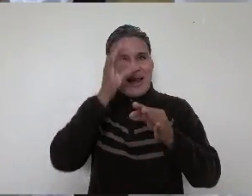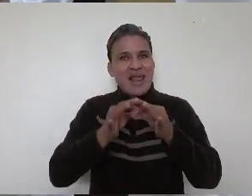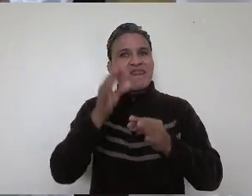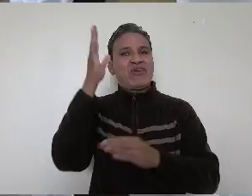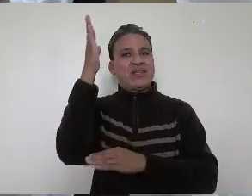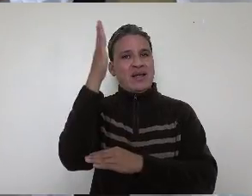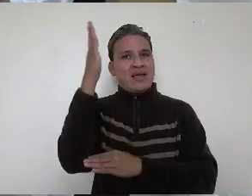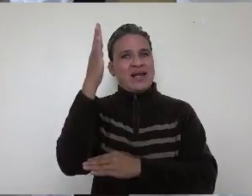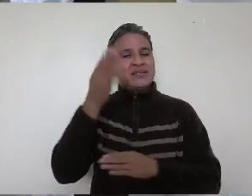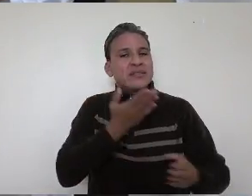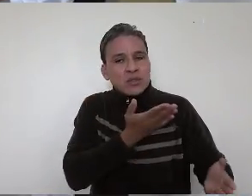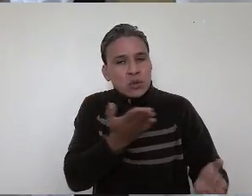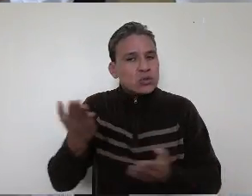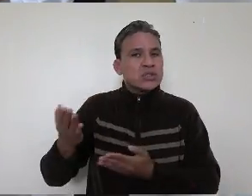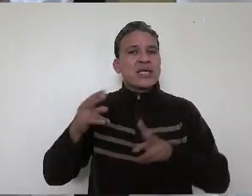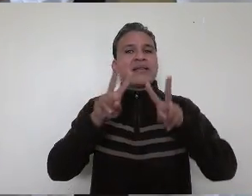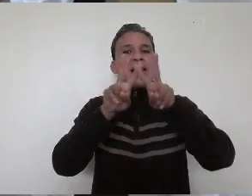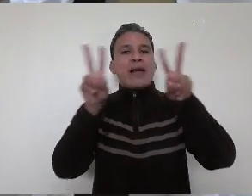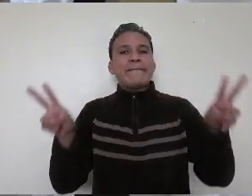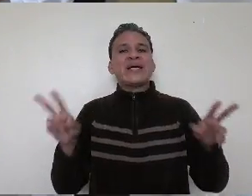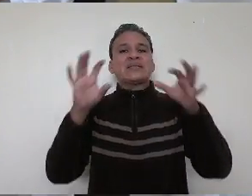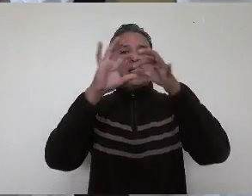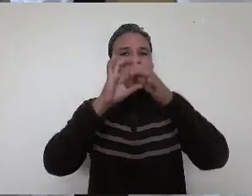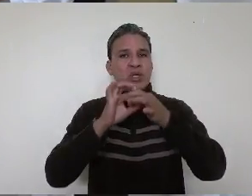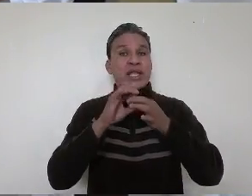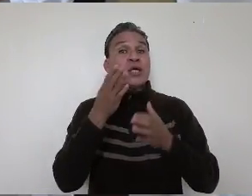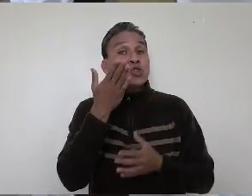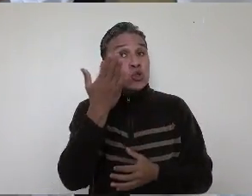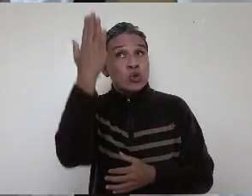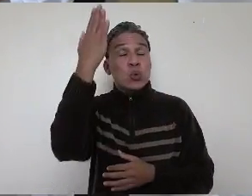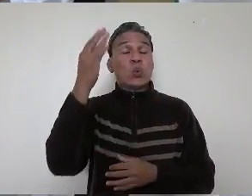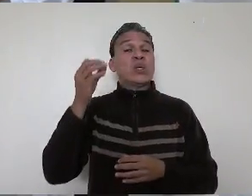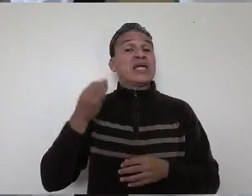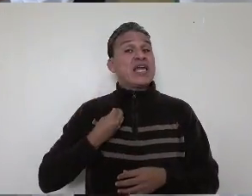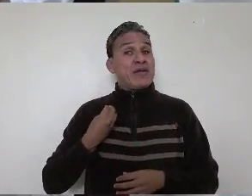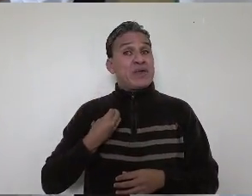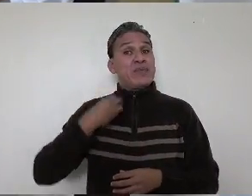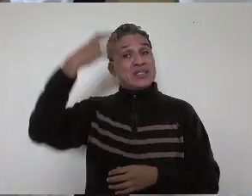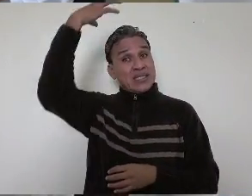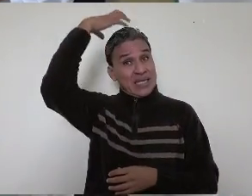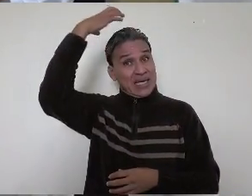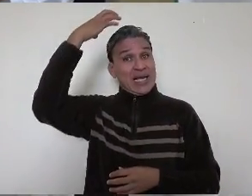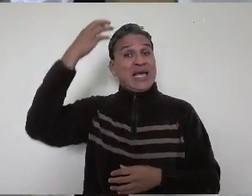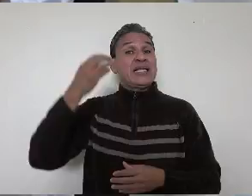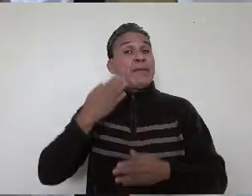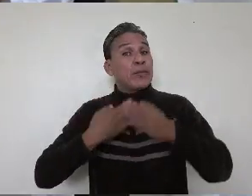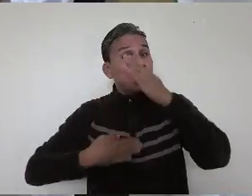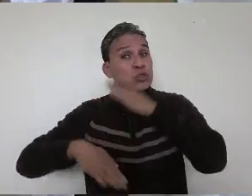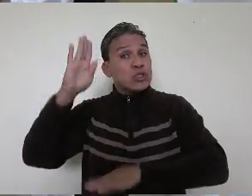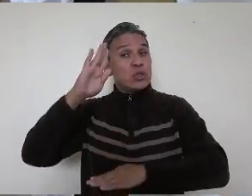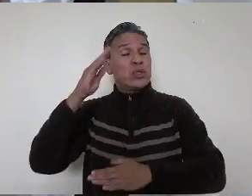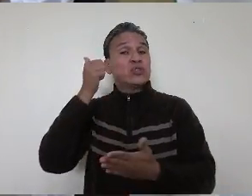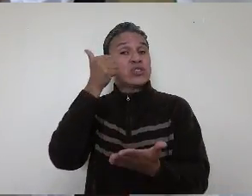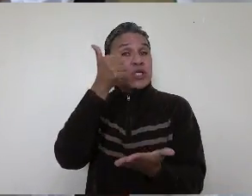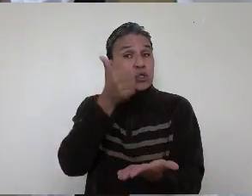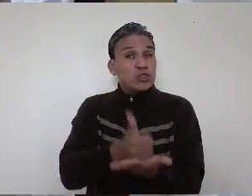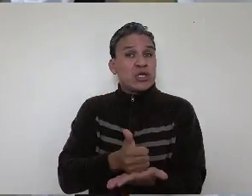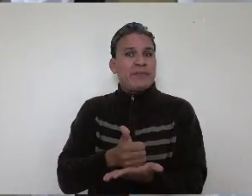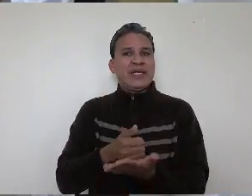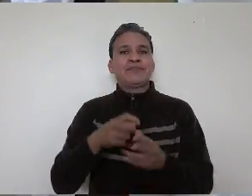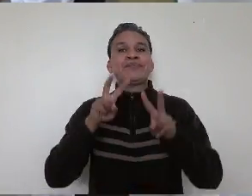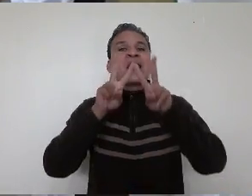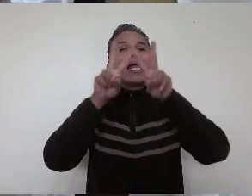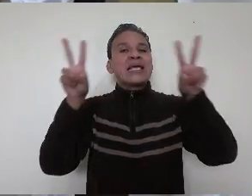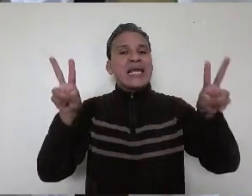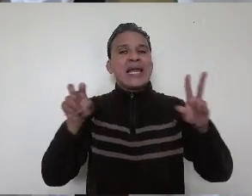y la unidad. Tú que vives y reinas por los siglos de los siglos, amén. Que la paz de Jesucristo el Señor esté con